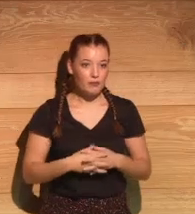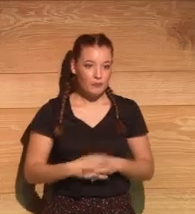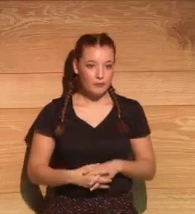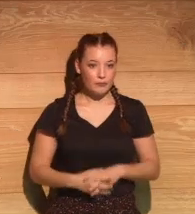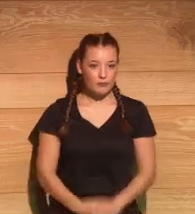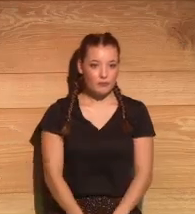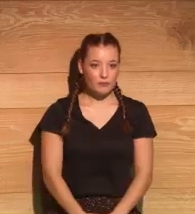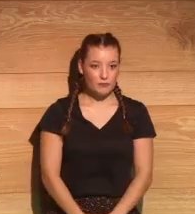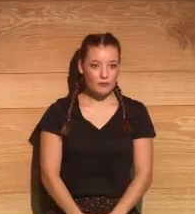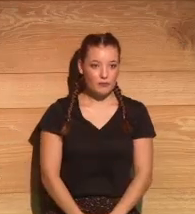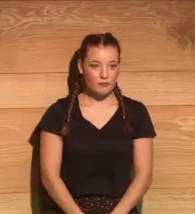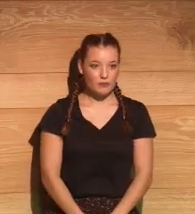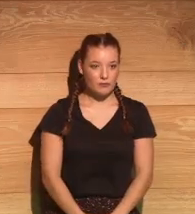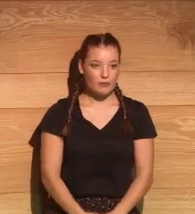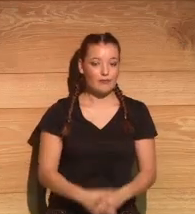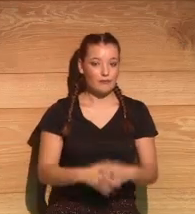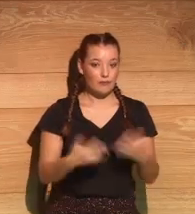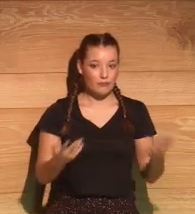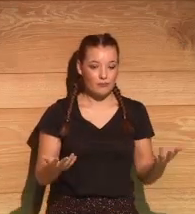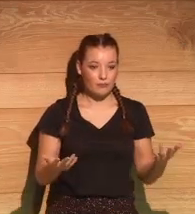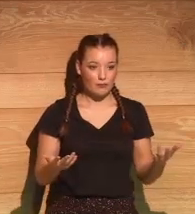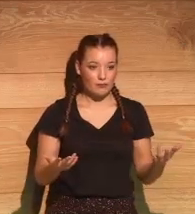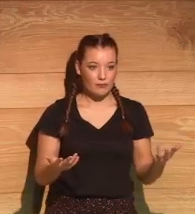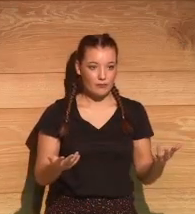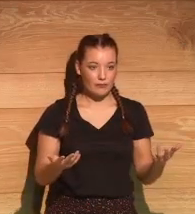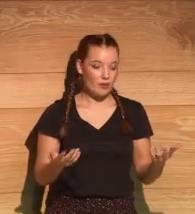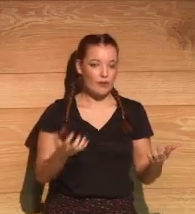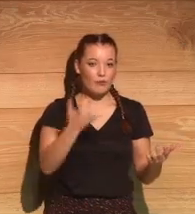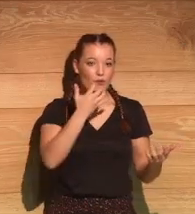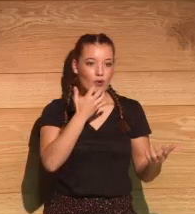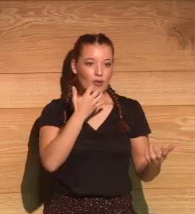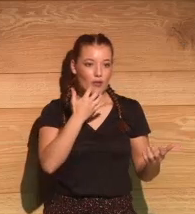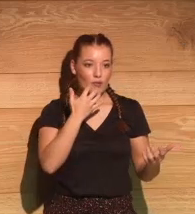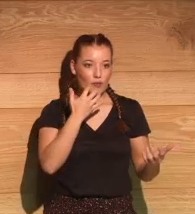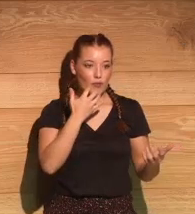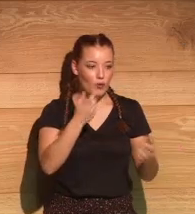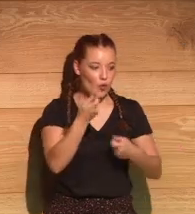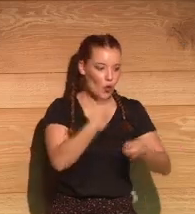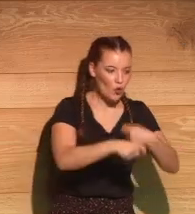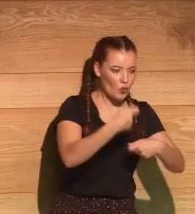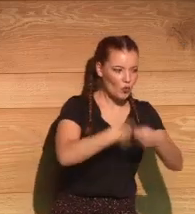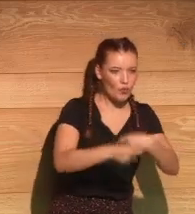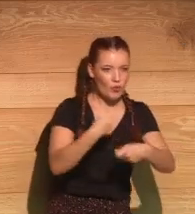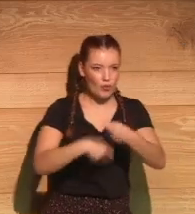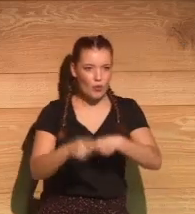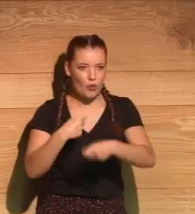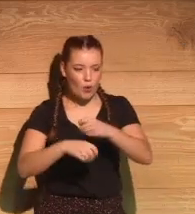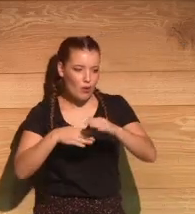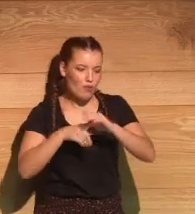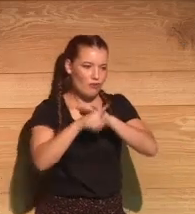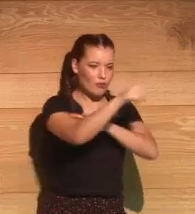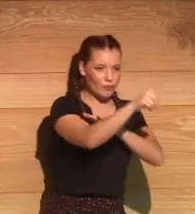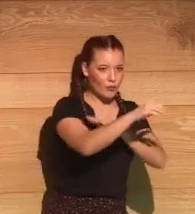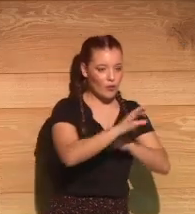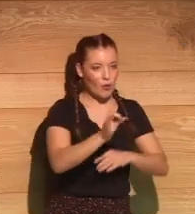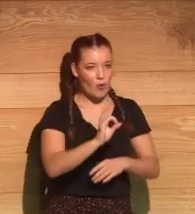pues estas cosas de lo que fue la entrada masiva del consumo, el